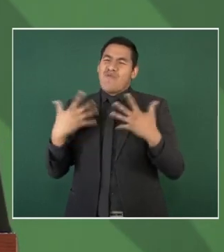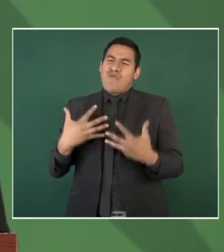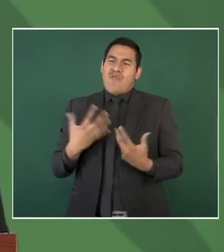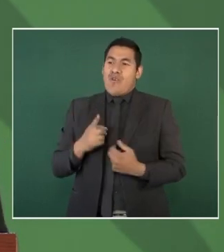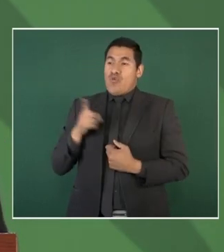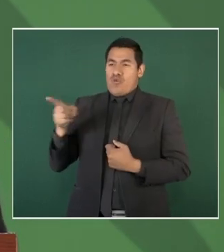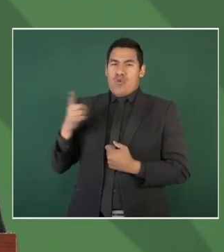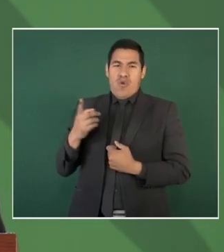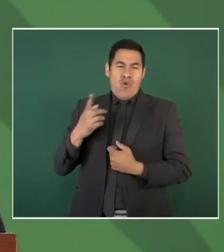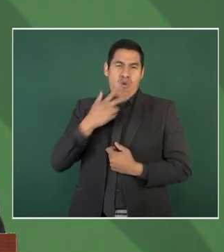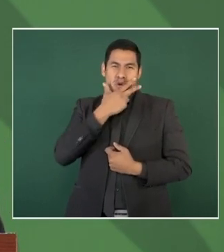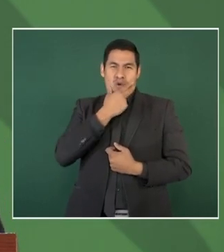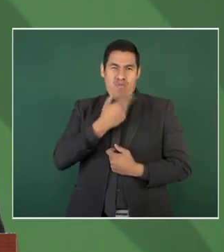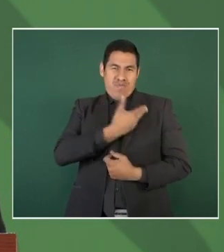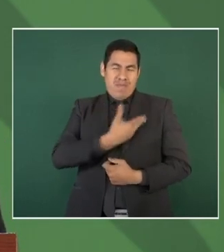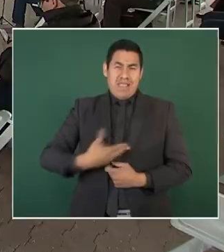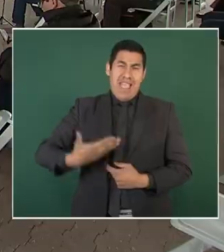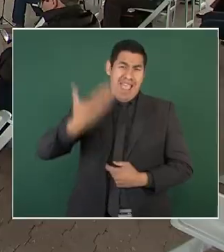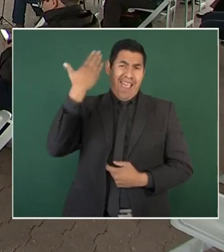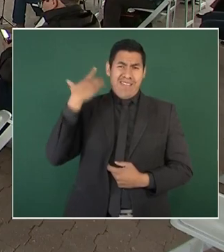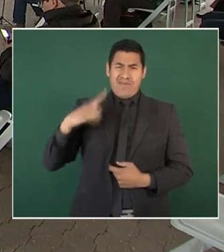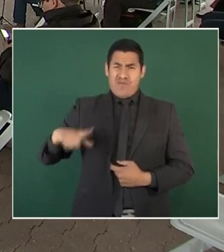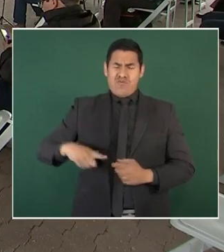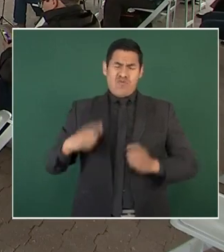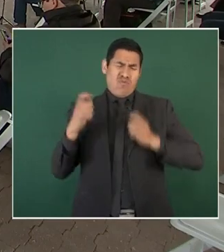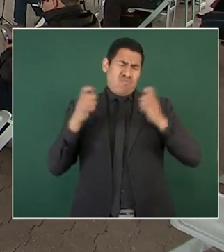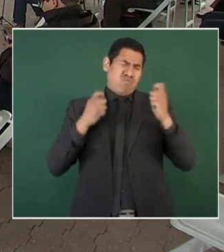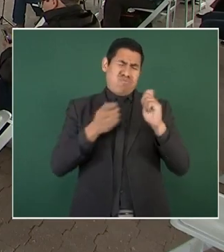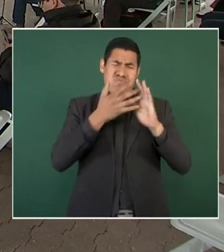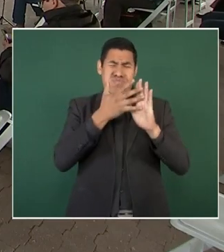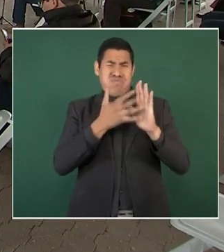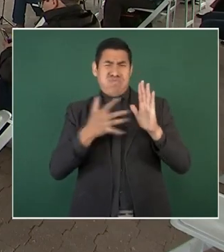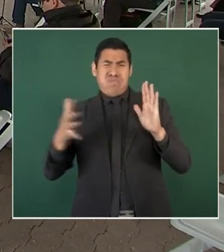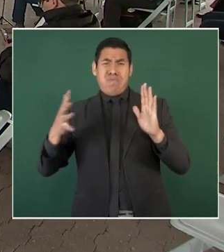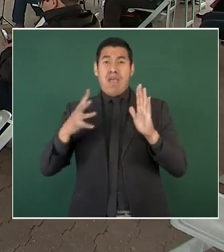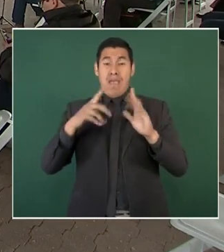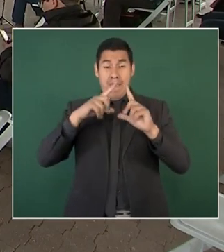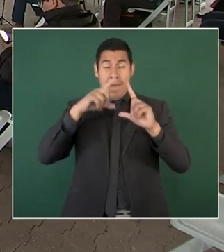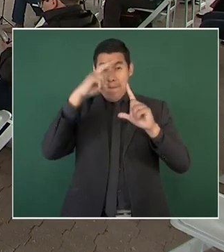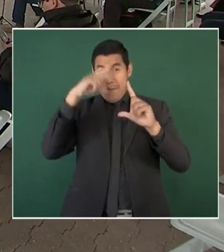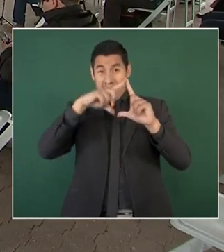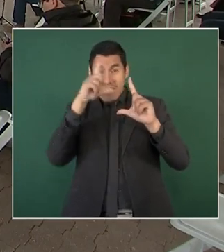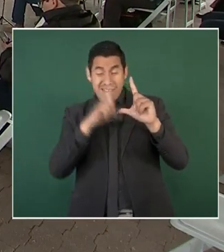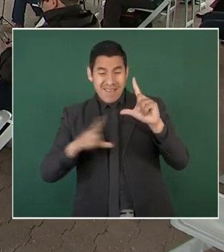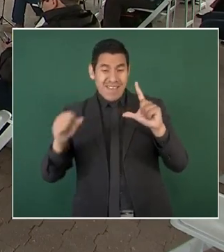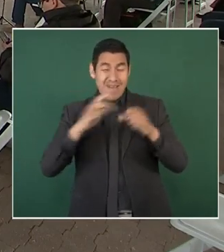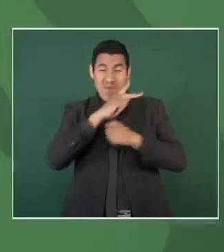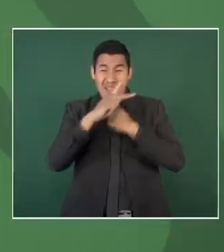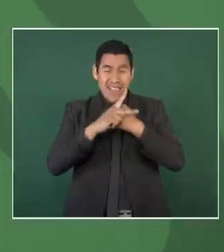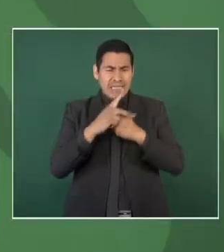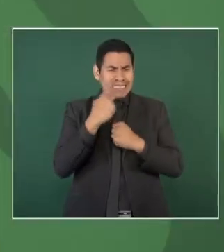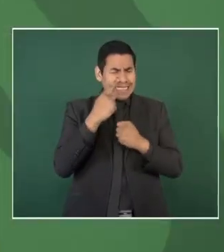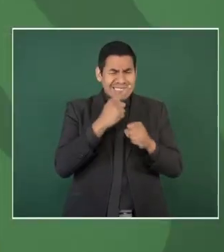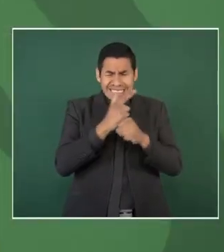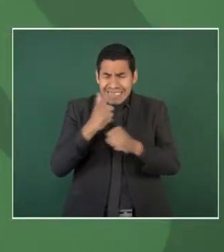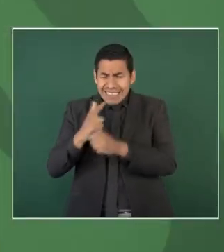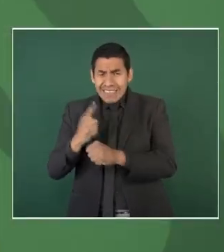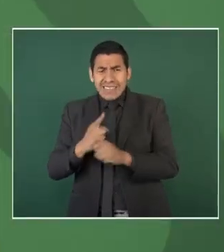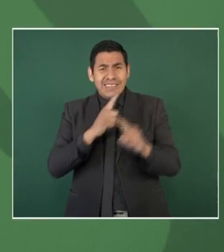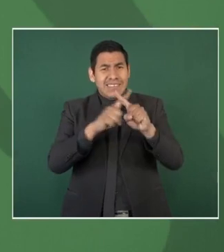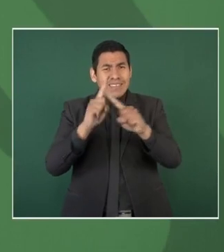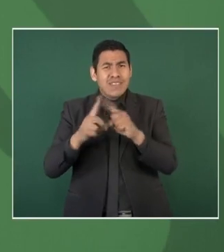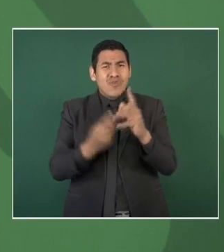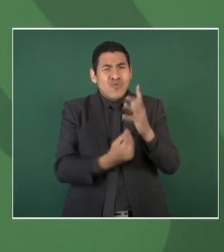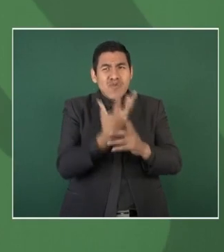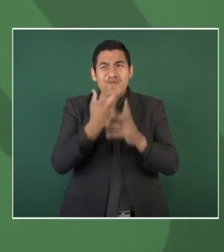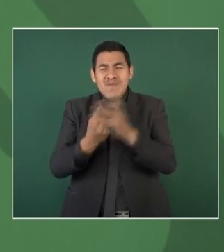gobierno se puede ver en todo el país, que avanza con bienestar y justicia, pero sobre todo se sienten todas